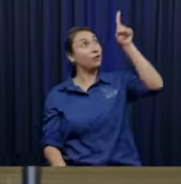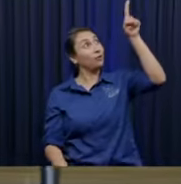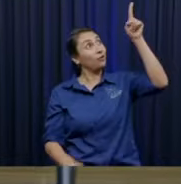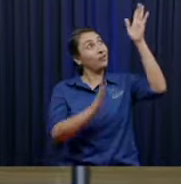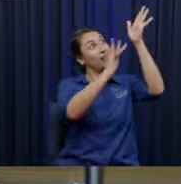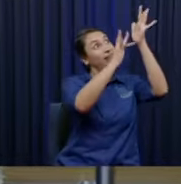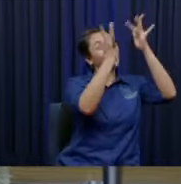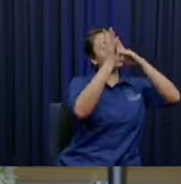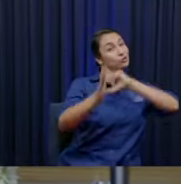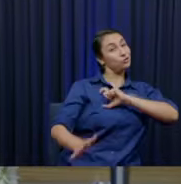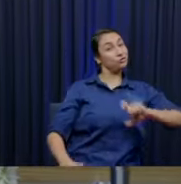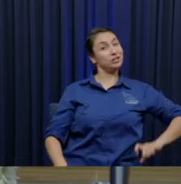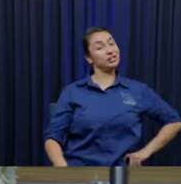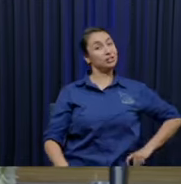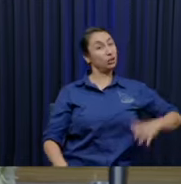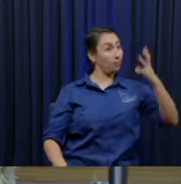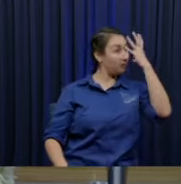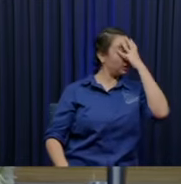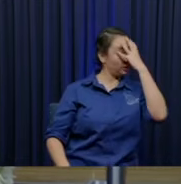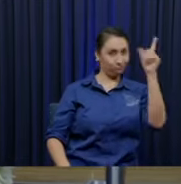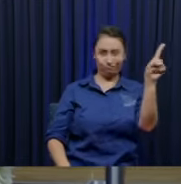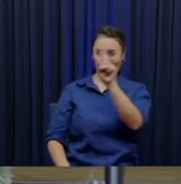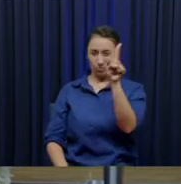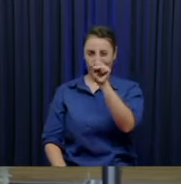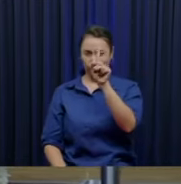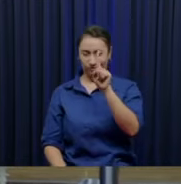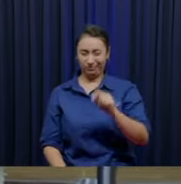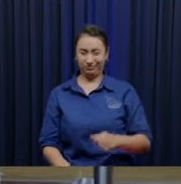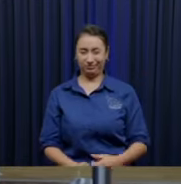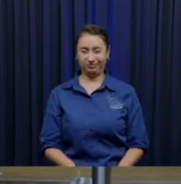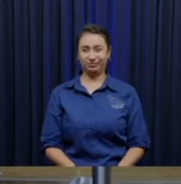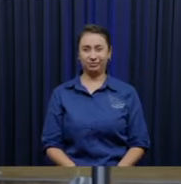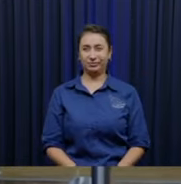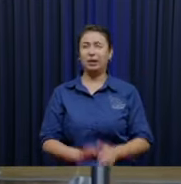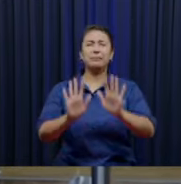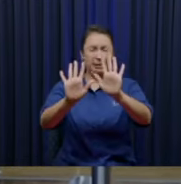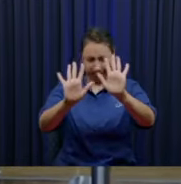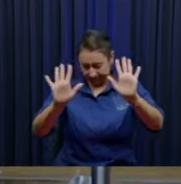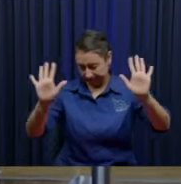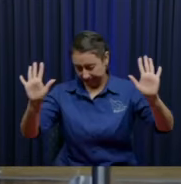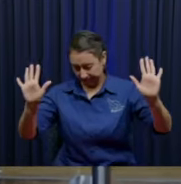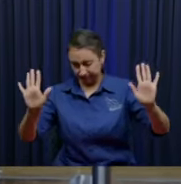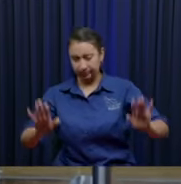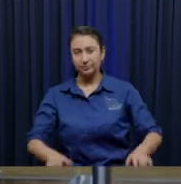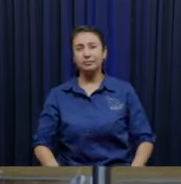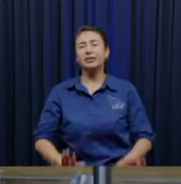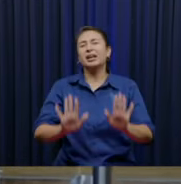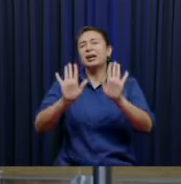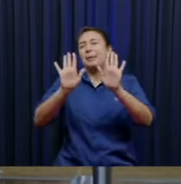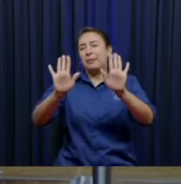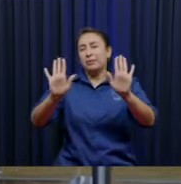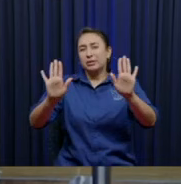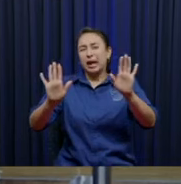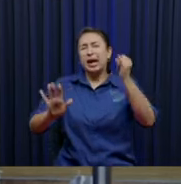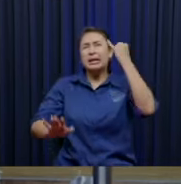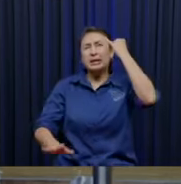hacer. Entonces, fíjense pues, vamos a poner el caso, una suposición.